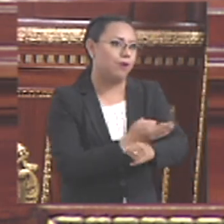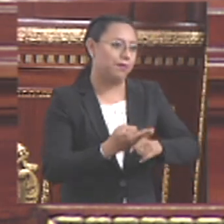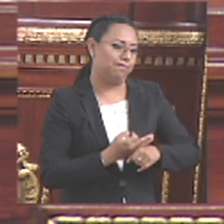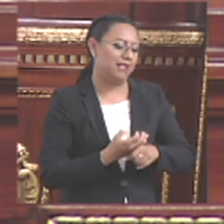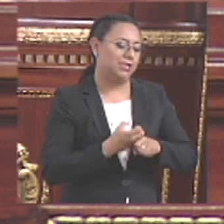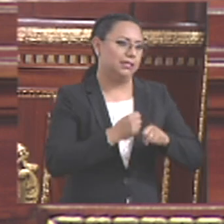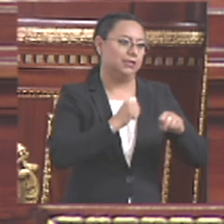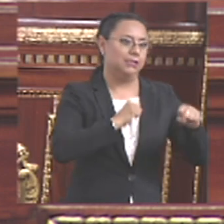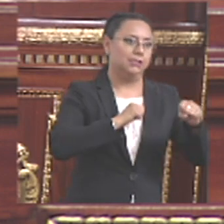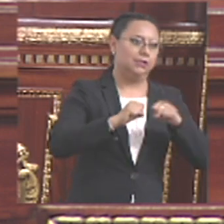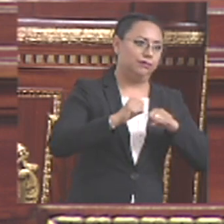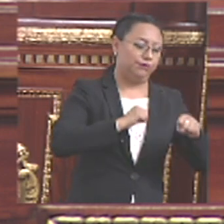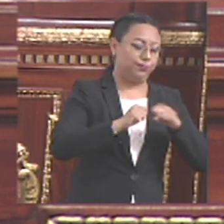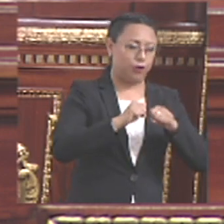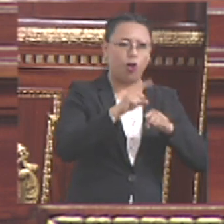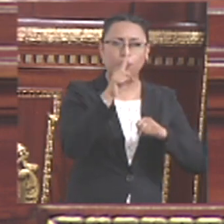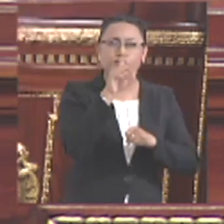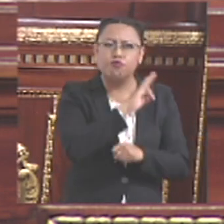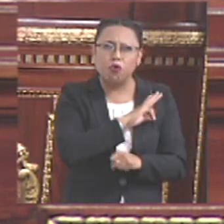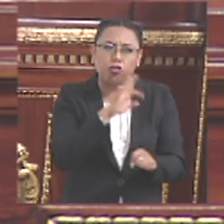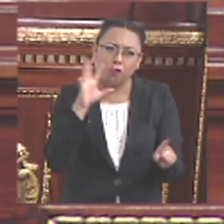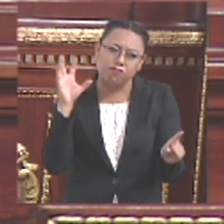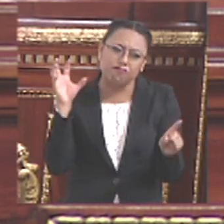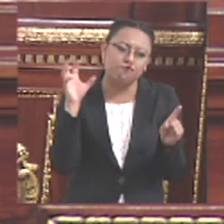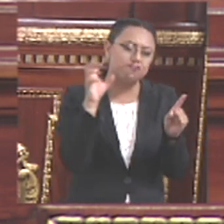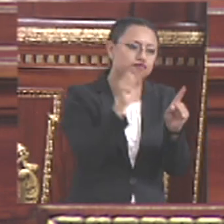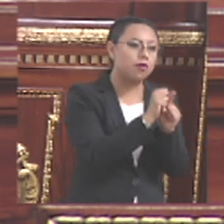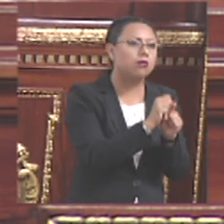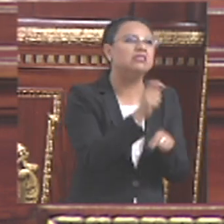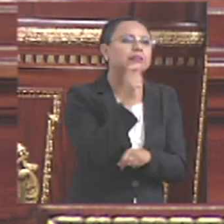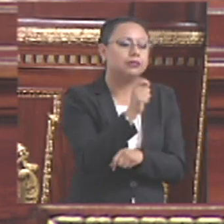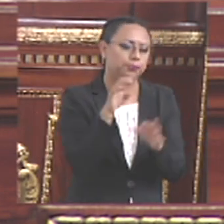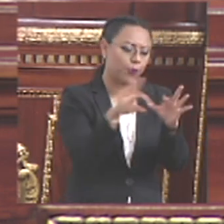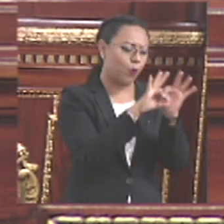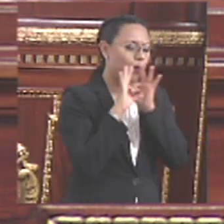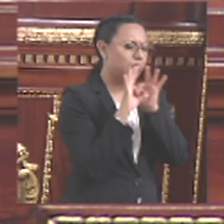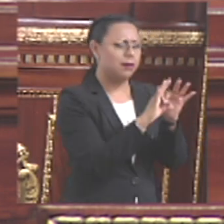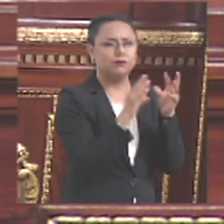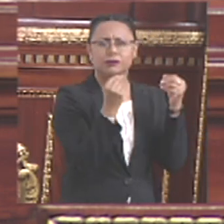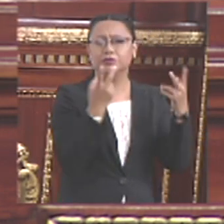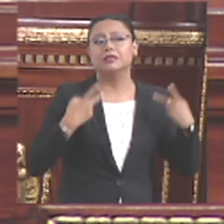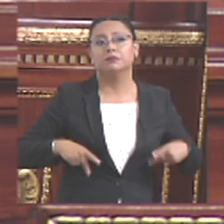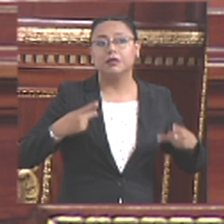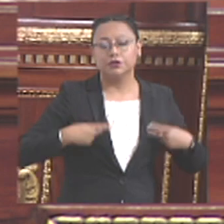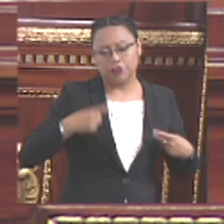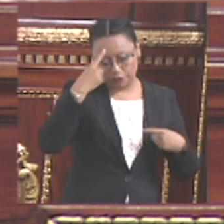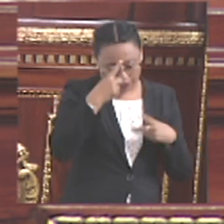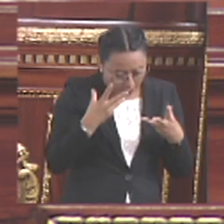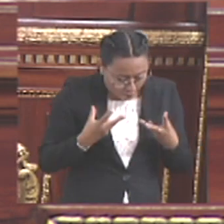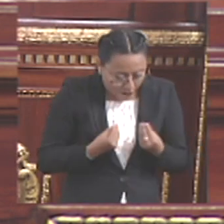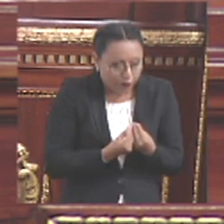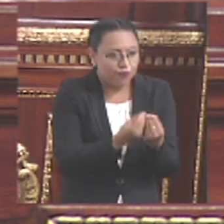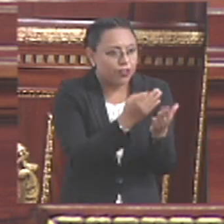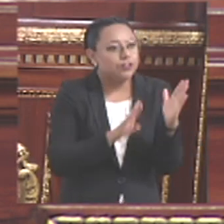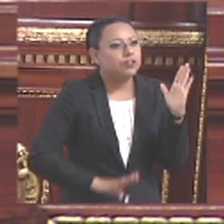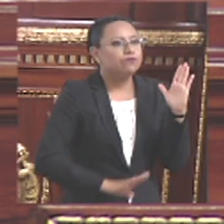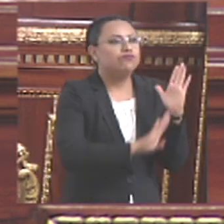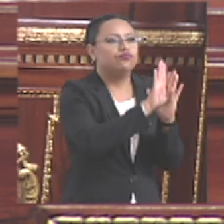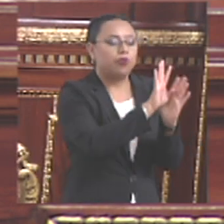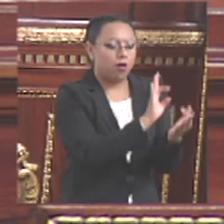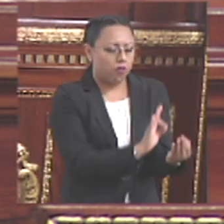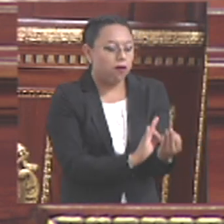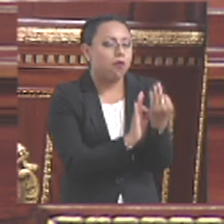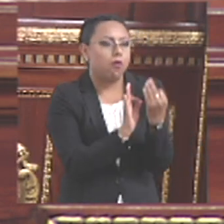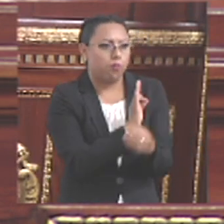partido político ha hecho: unir a miles de capitalinos para salir adelante juntos. Los órganos de gobierno